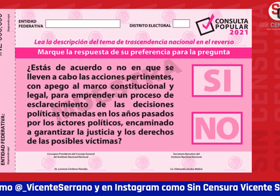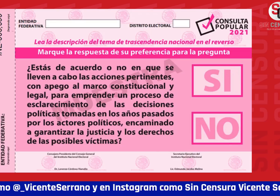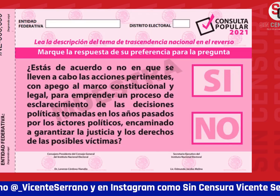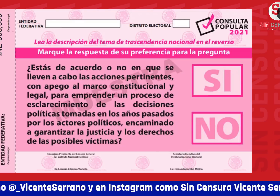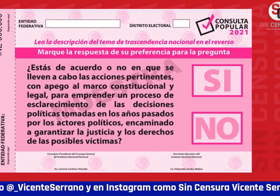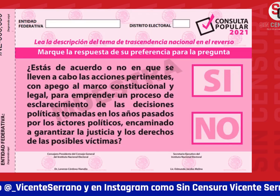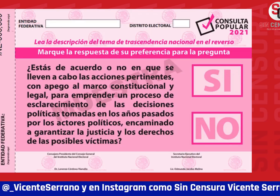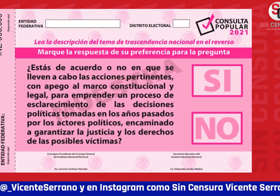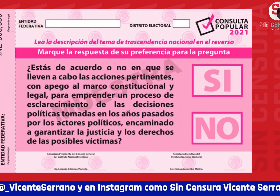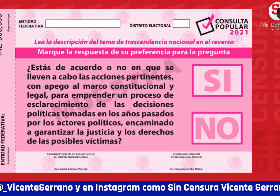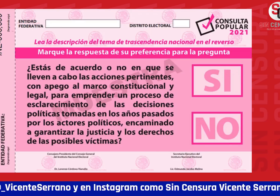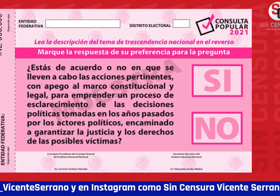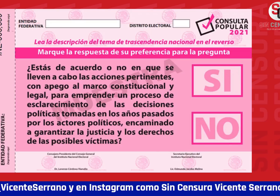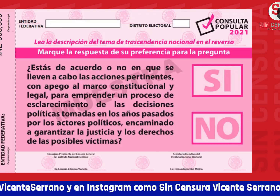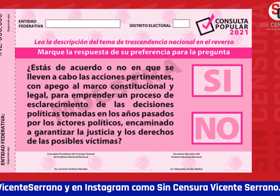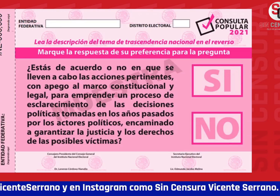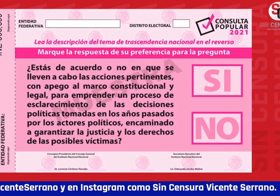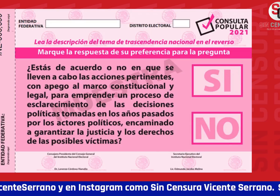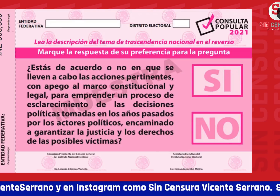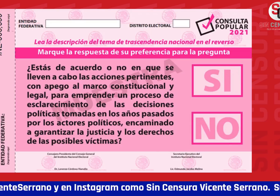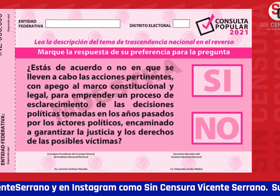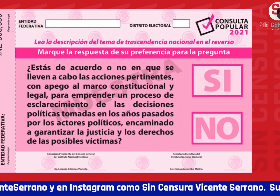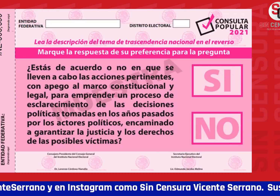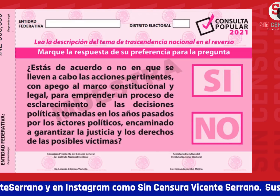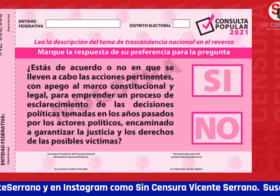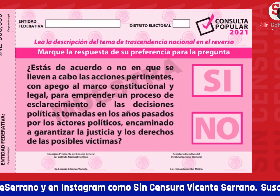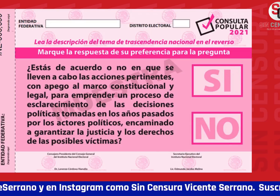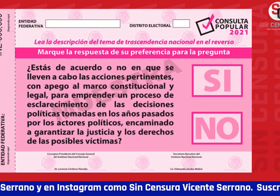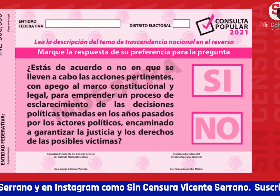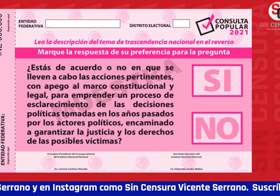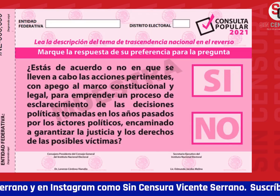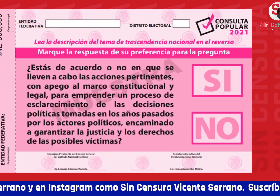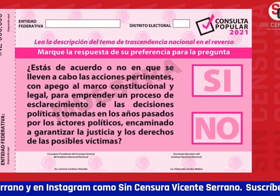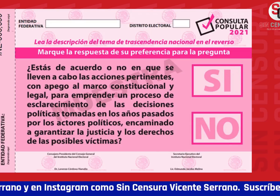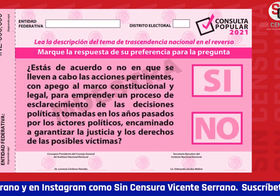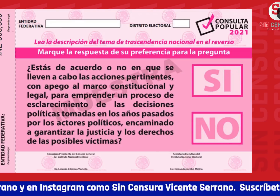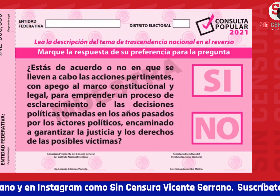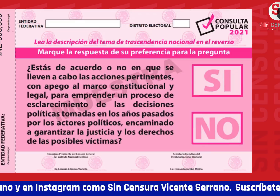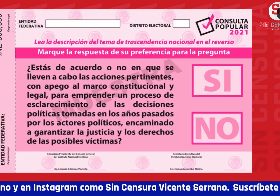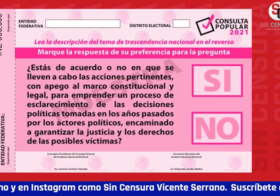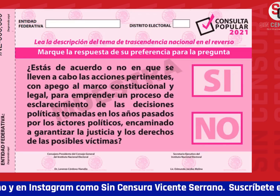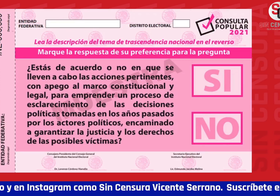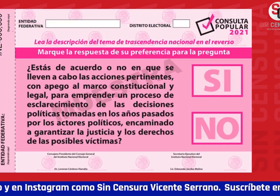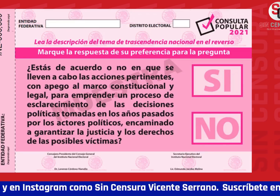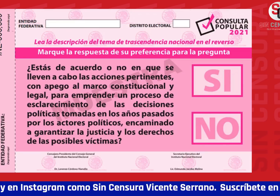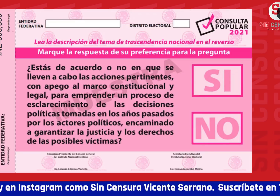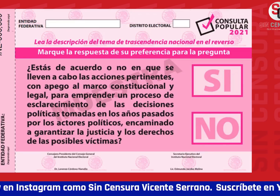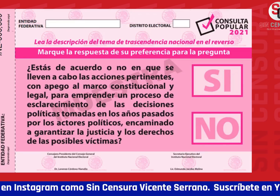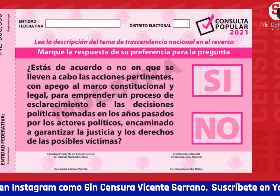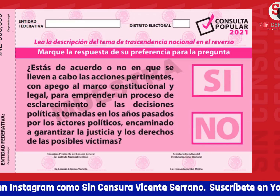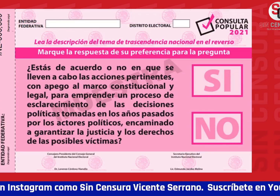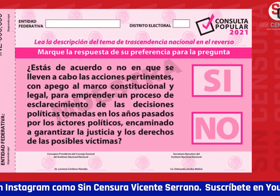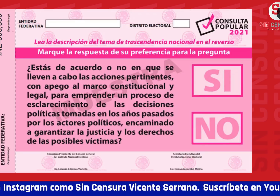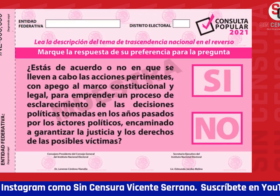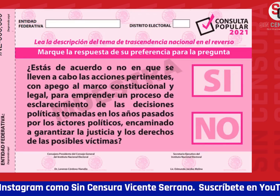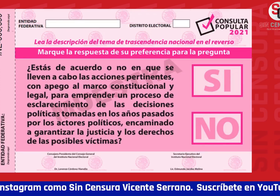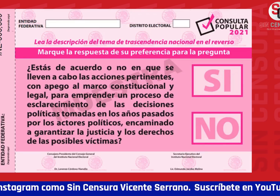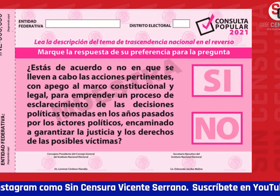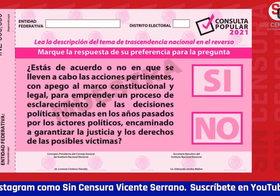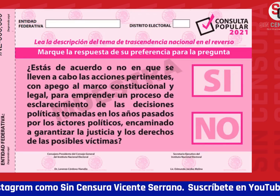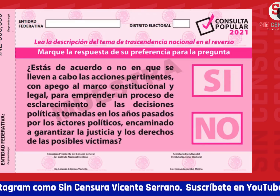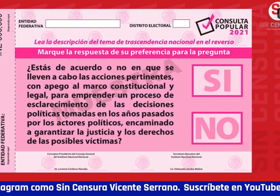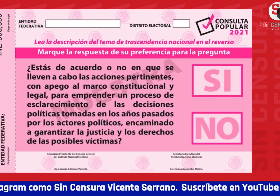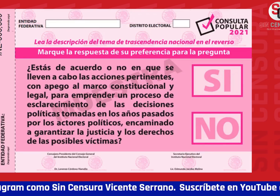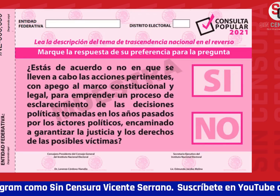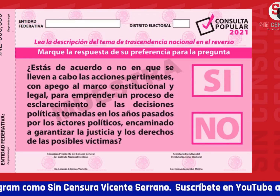la consulta? Para conocer todas las porquerías del pasado. Eso es nada más a lo que voy. Se necesitan conocer todas las porquerías del pasado